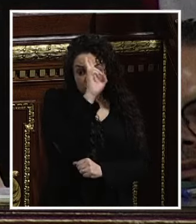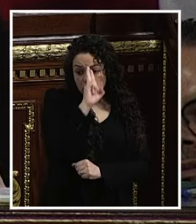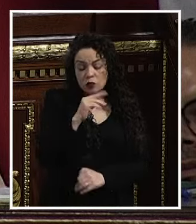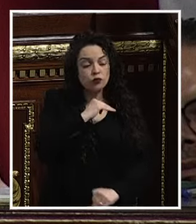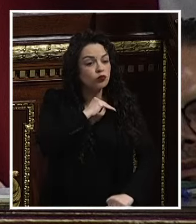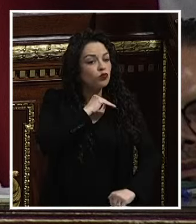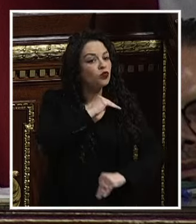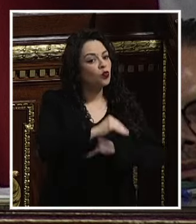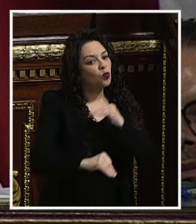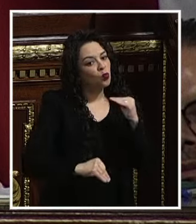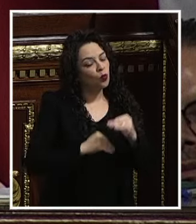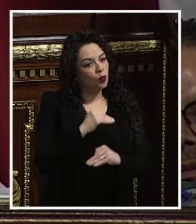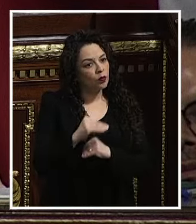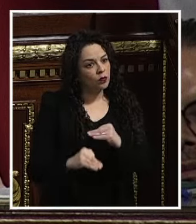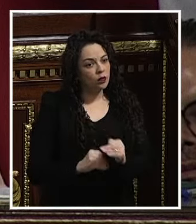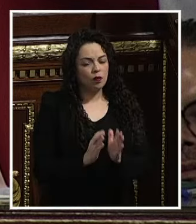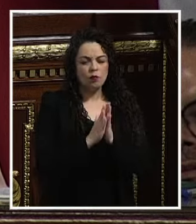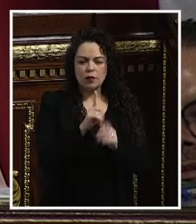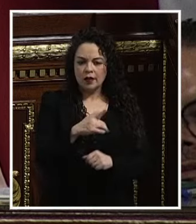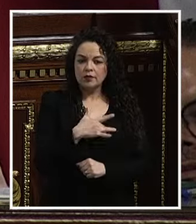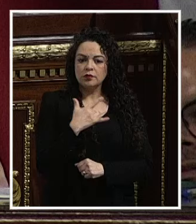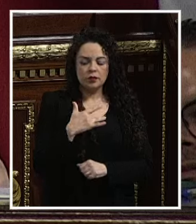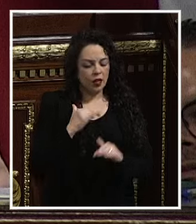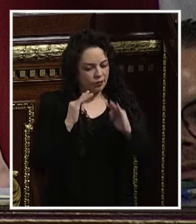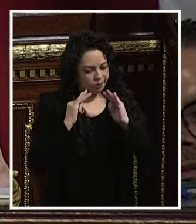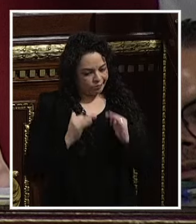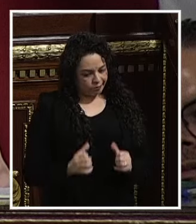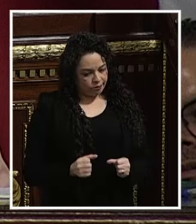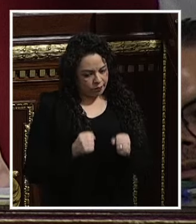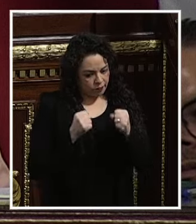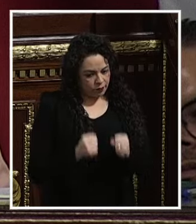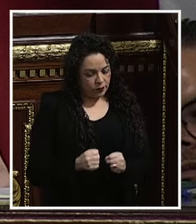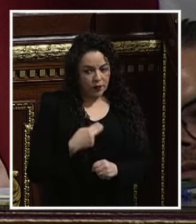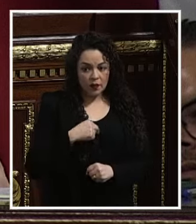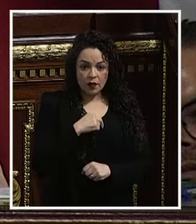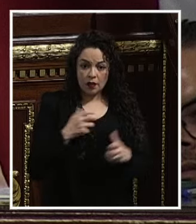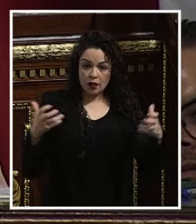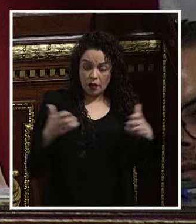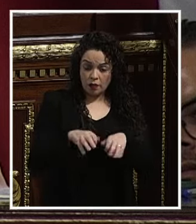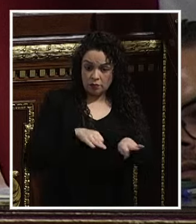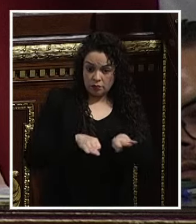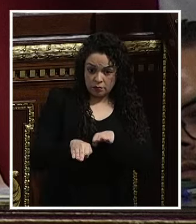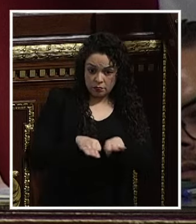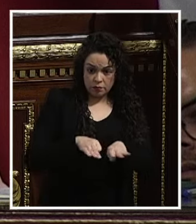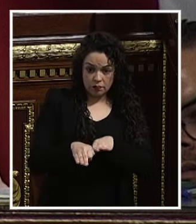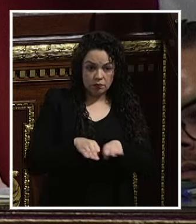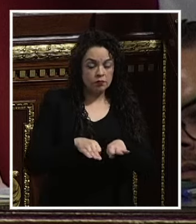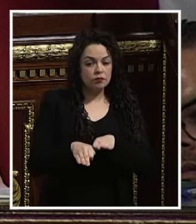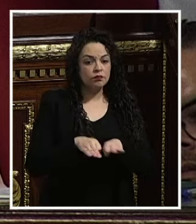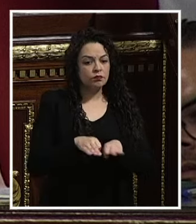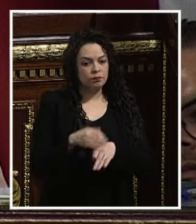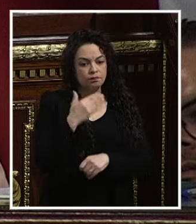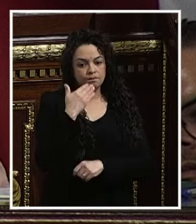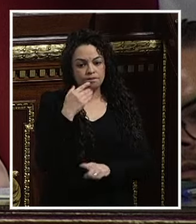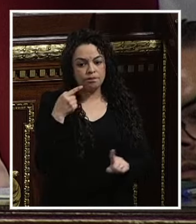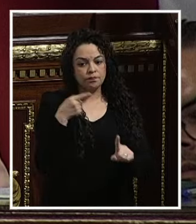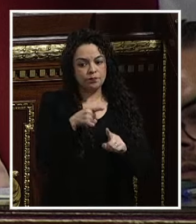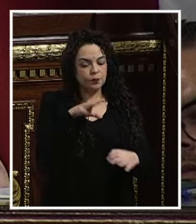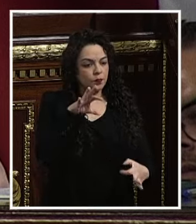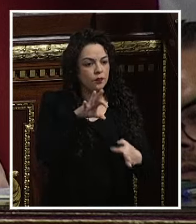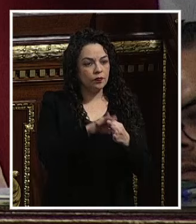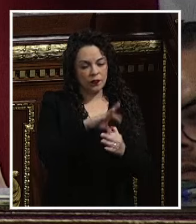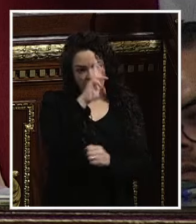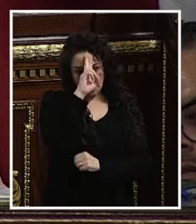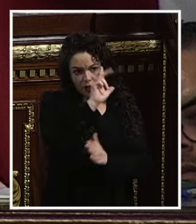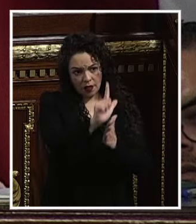merecemos. Tengan la certeza de que nuestra actuación se desarrollará con estricto apego a las normas